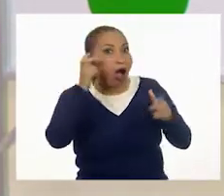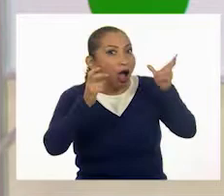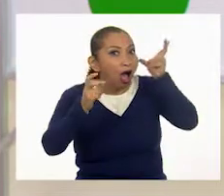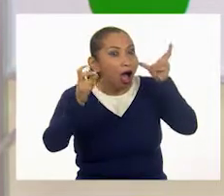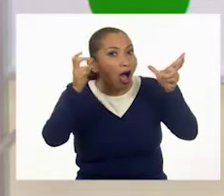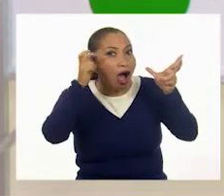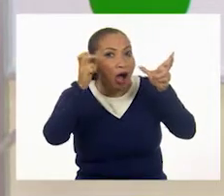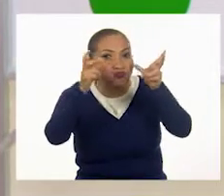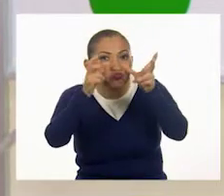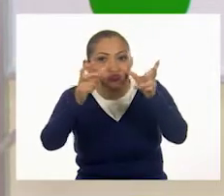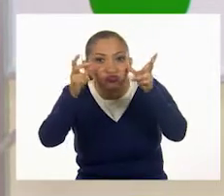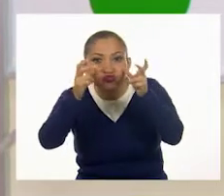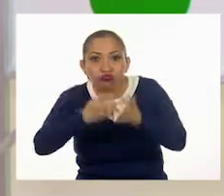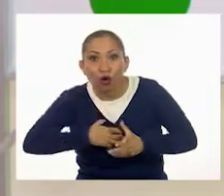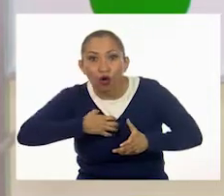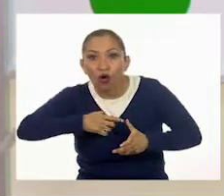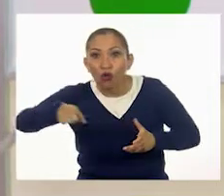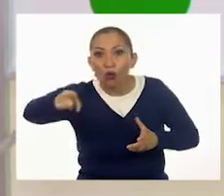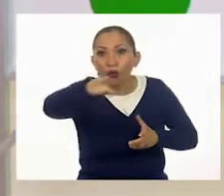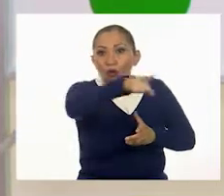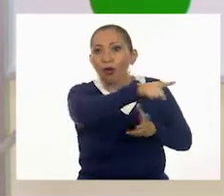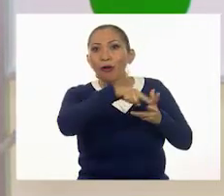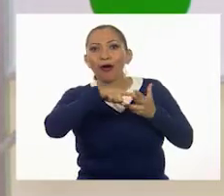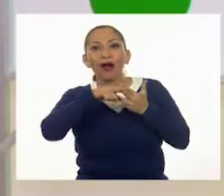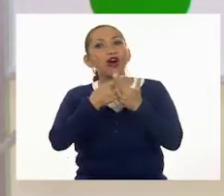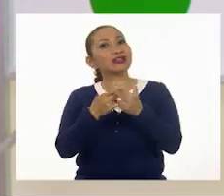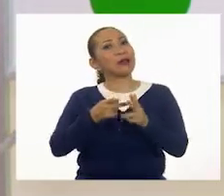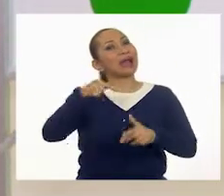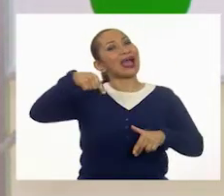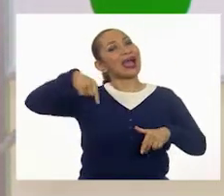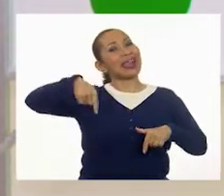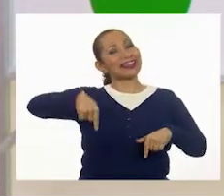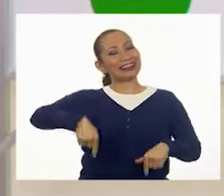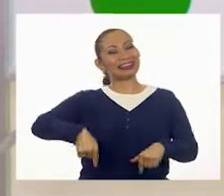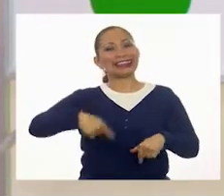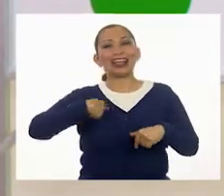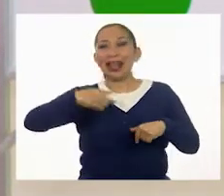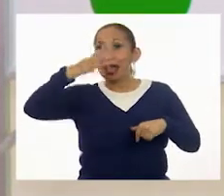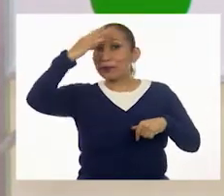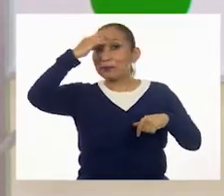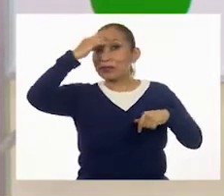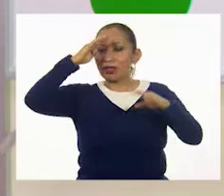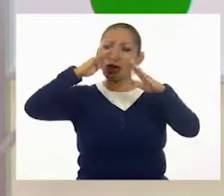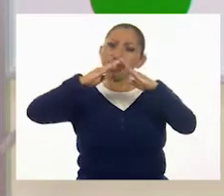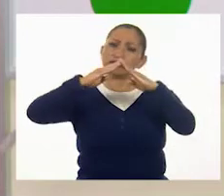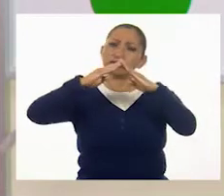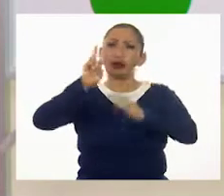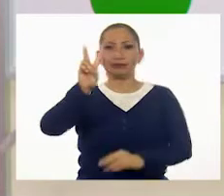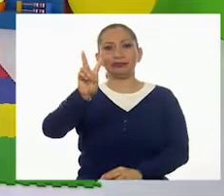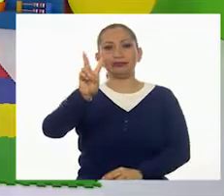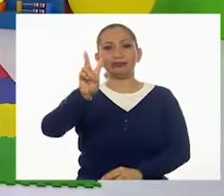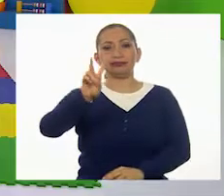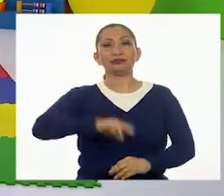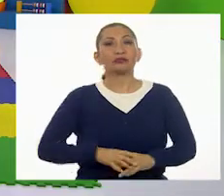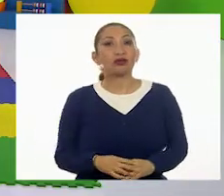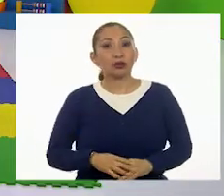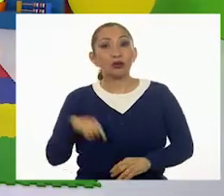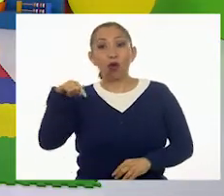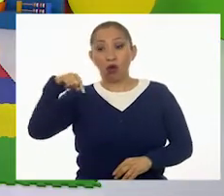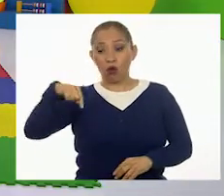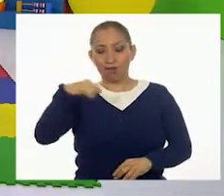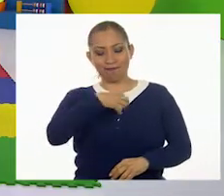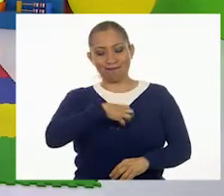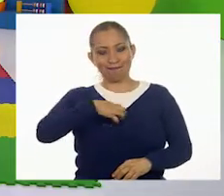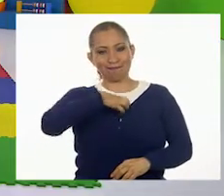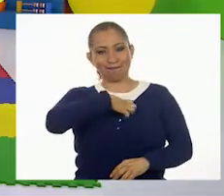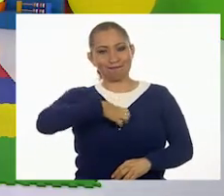escuchamos muy contentas y contentos para iniciar una nueva aventura aquí en Aprende en Casa 2. Y estamos muy